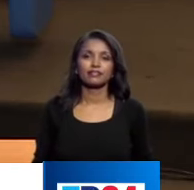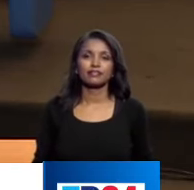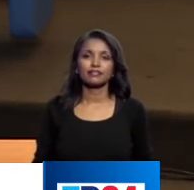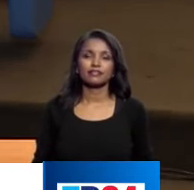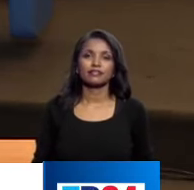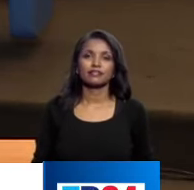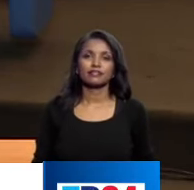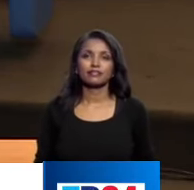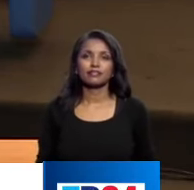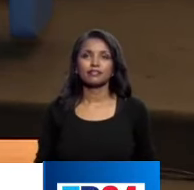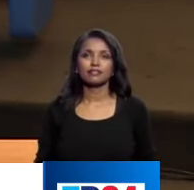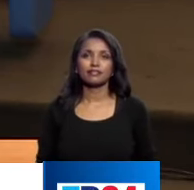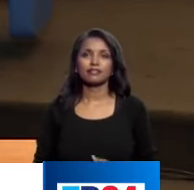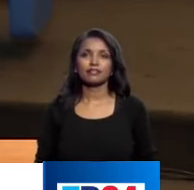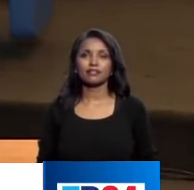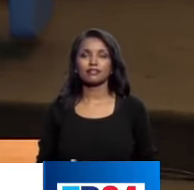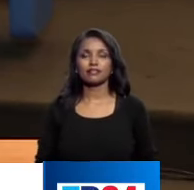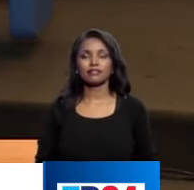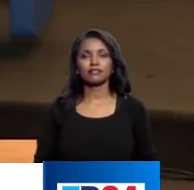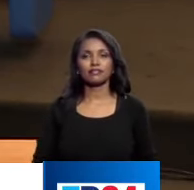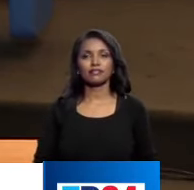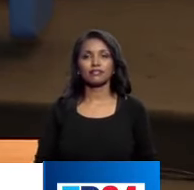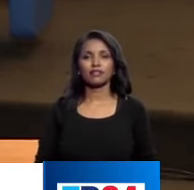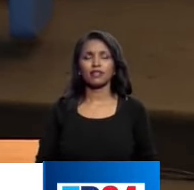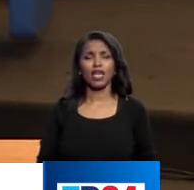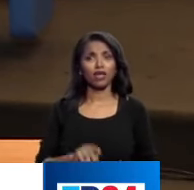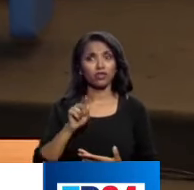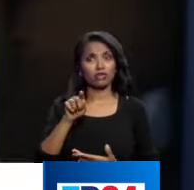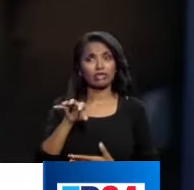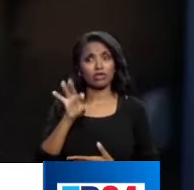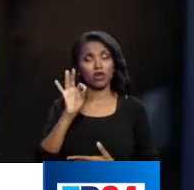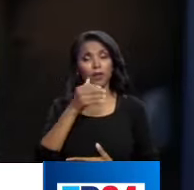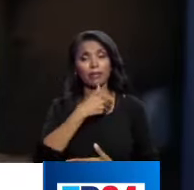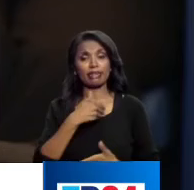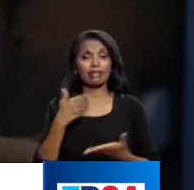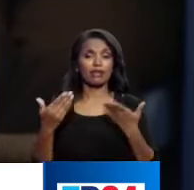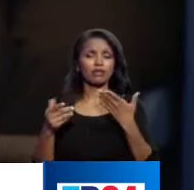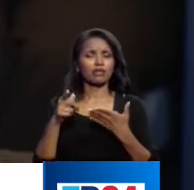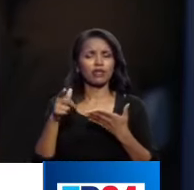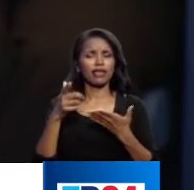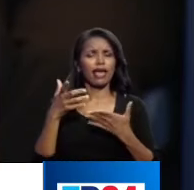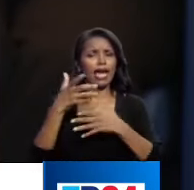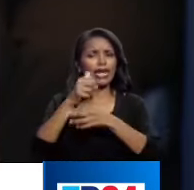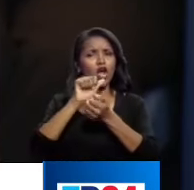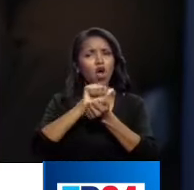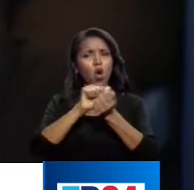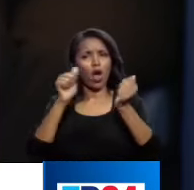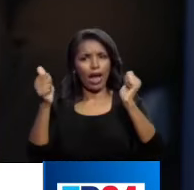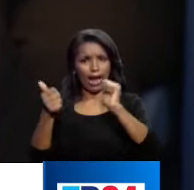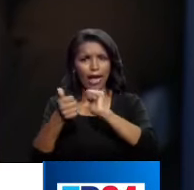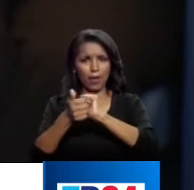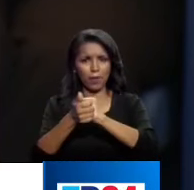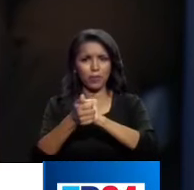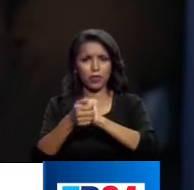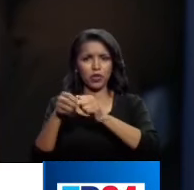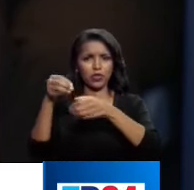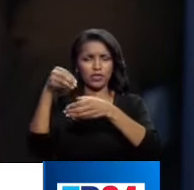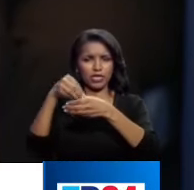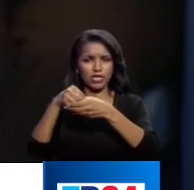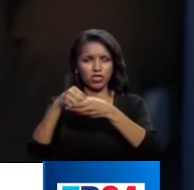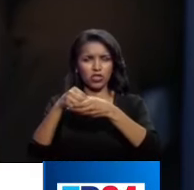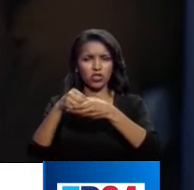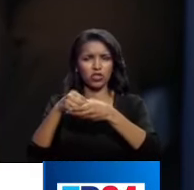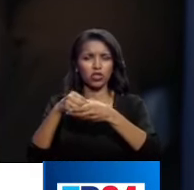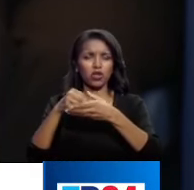Es la siguiente. ¿Promovería usted un cambio en la Autoridad de Turismo de Panamá para fortalecerla y hacerla